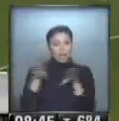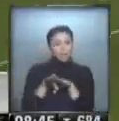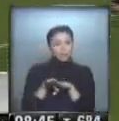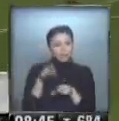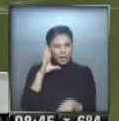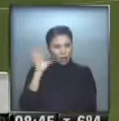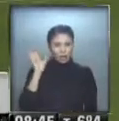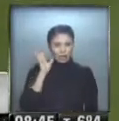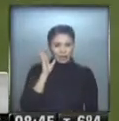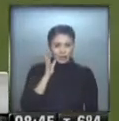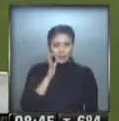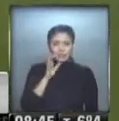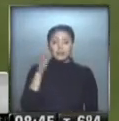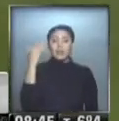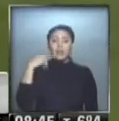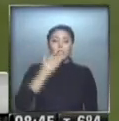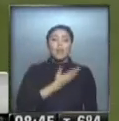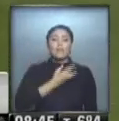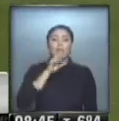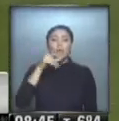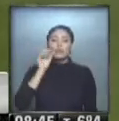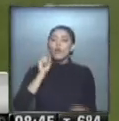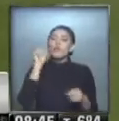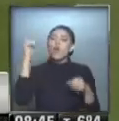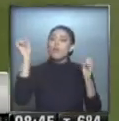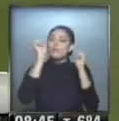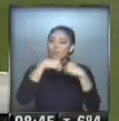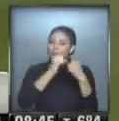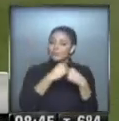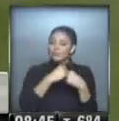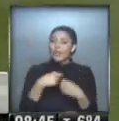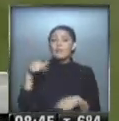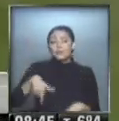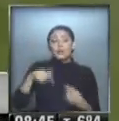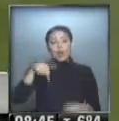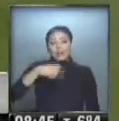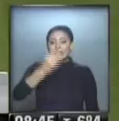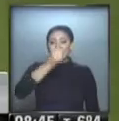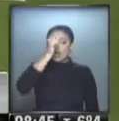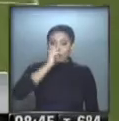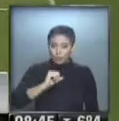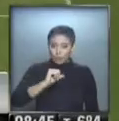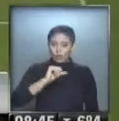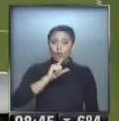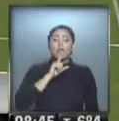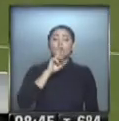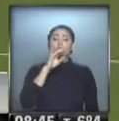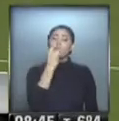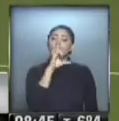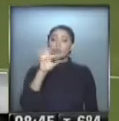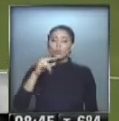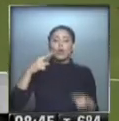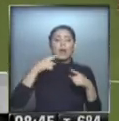posición adelantada de Julio Furch. Por cierto, entonces estarán dirigiendo este fin de semana. Silvio Trucco va a estar